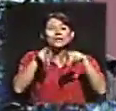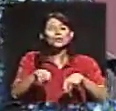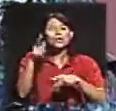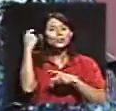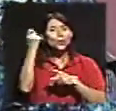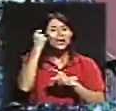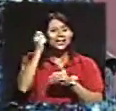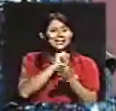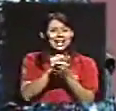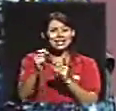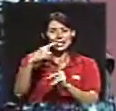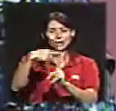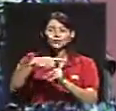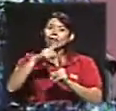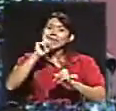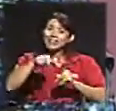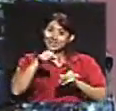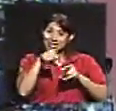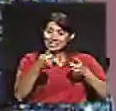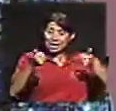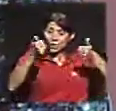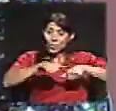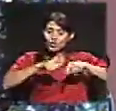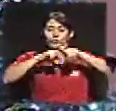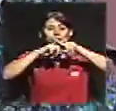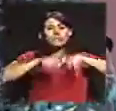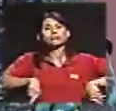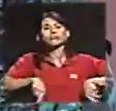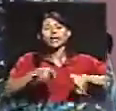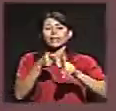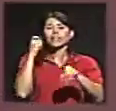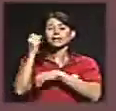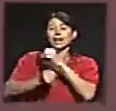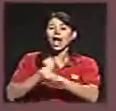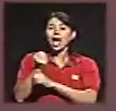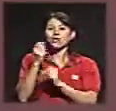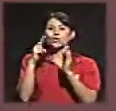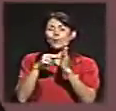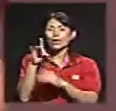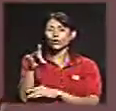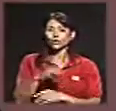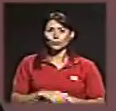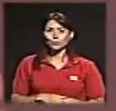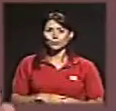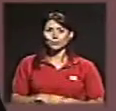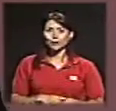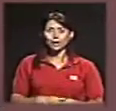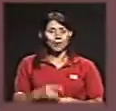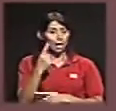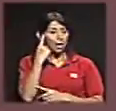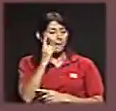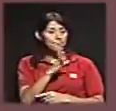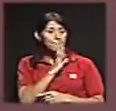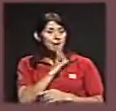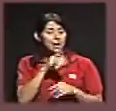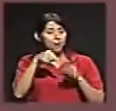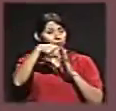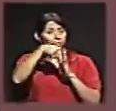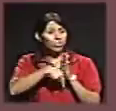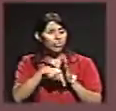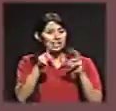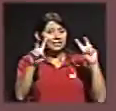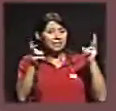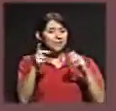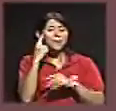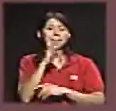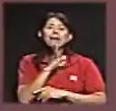guanacastecos, es derogar un acuerdo que está ahí desde el 2008. Precisamente para ampliar en ese punto, y